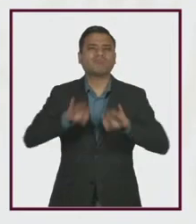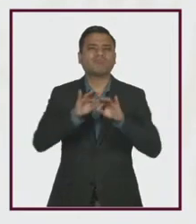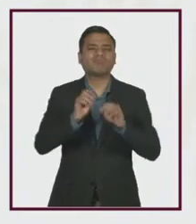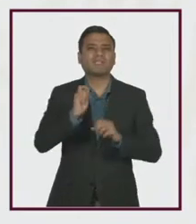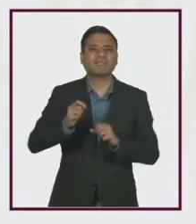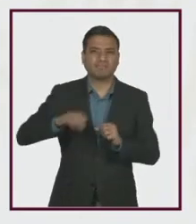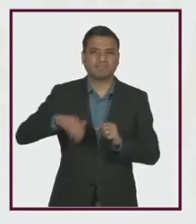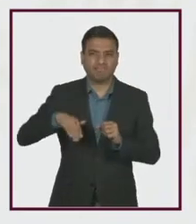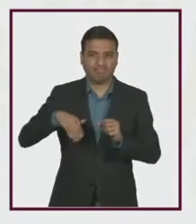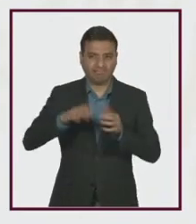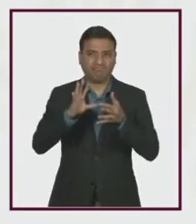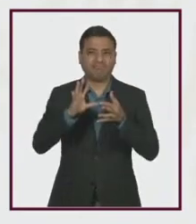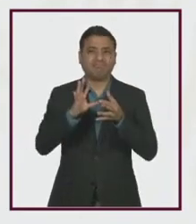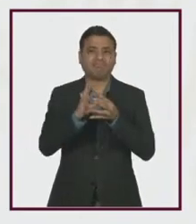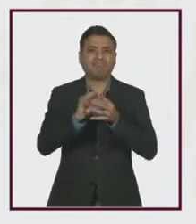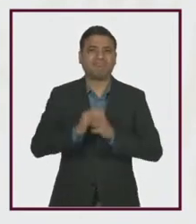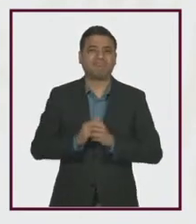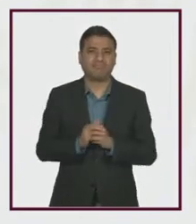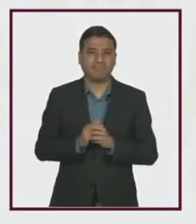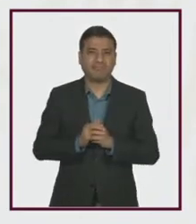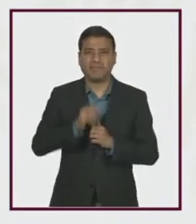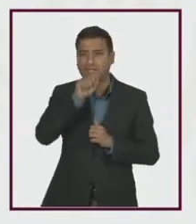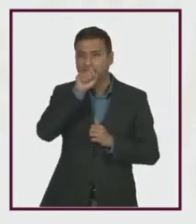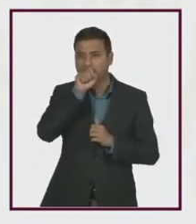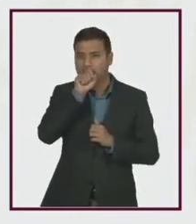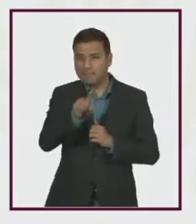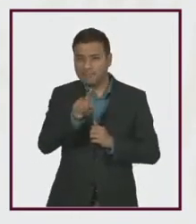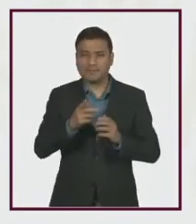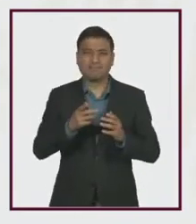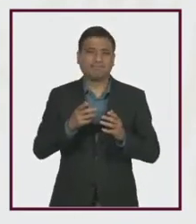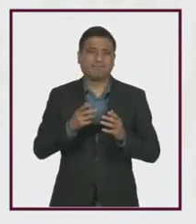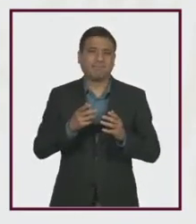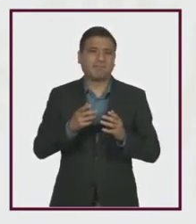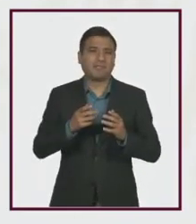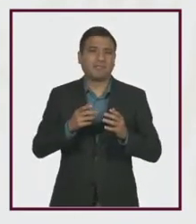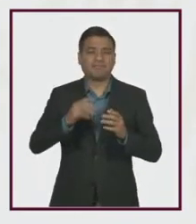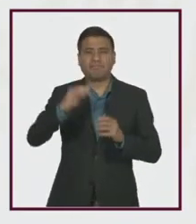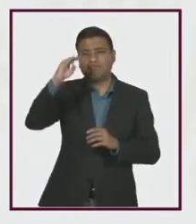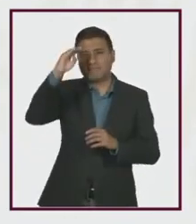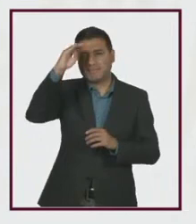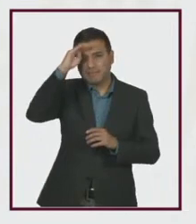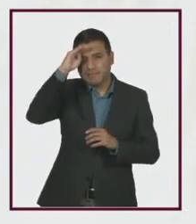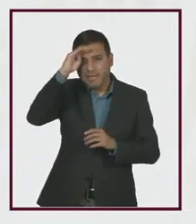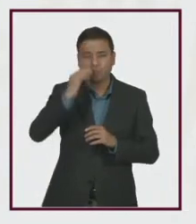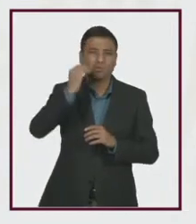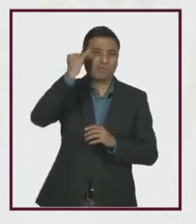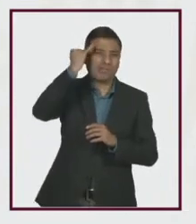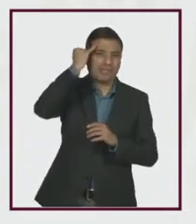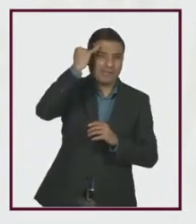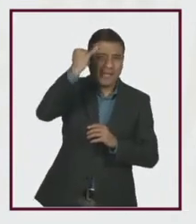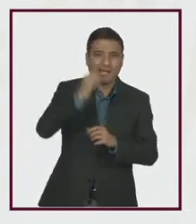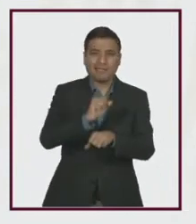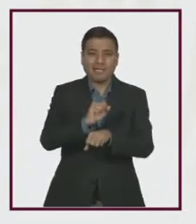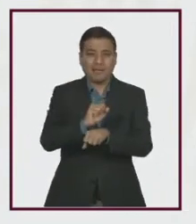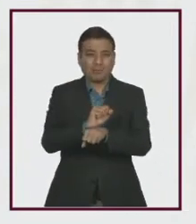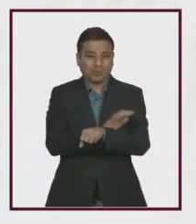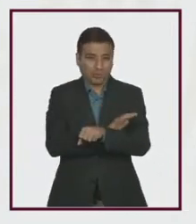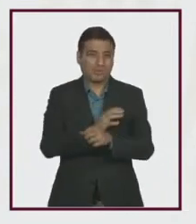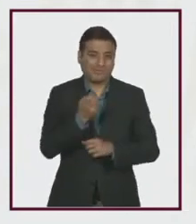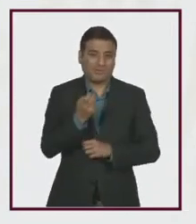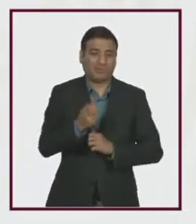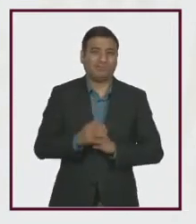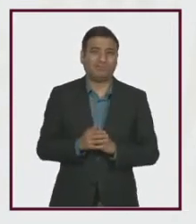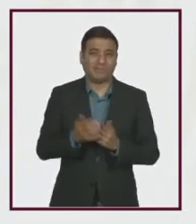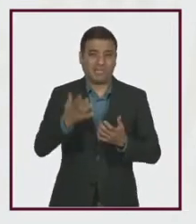rato, ¿no? Este tipo de situaciones, de pensamientos y de emociones para las que nos ayuda la sustancia como tal. Y hay ciertas situaciones de la